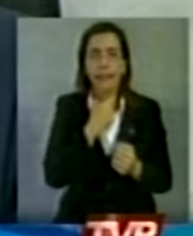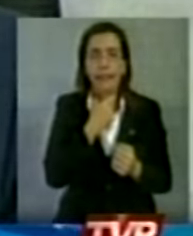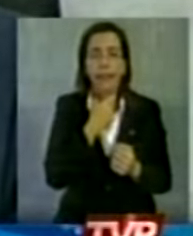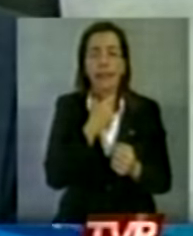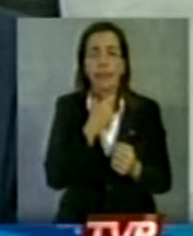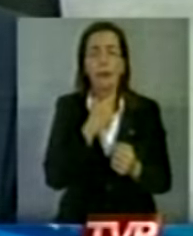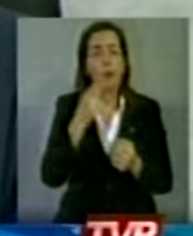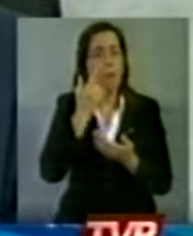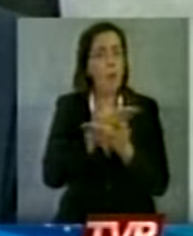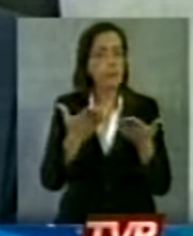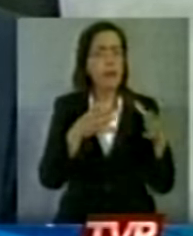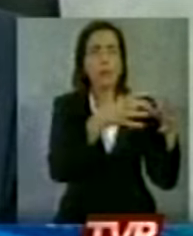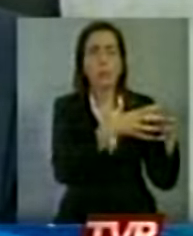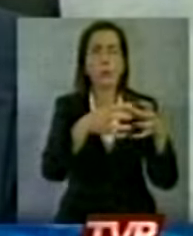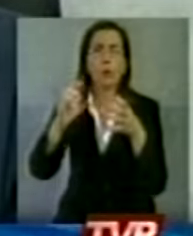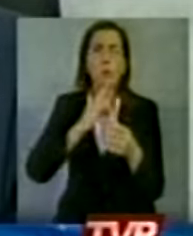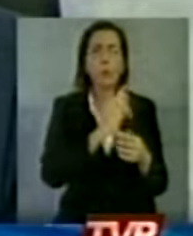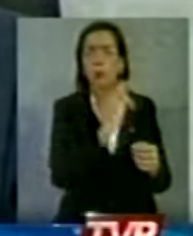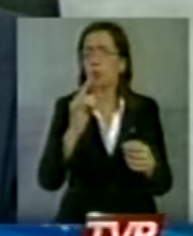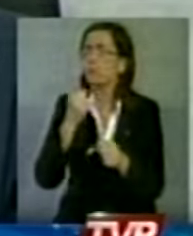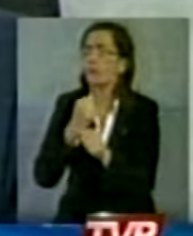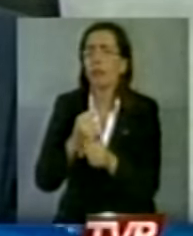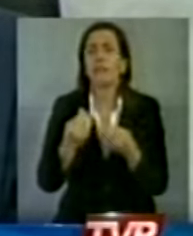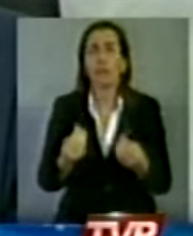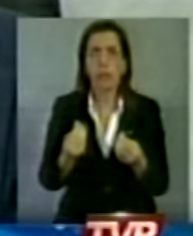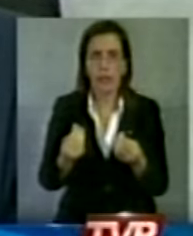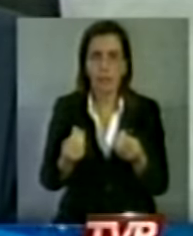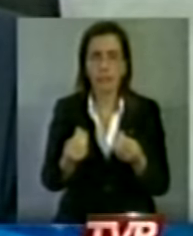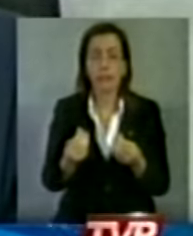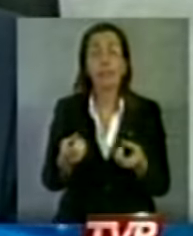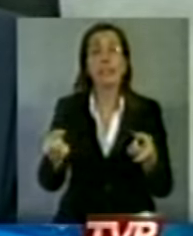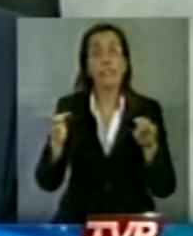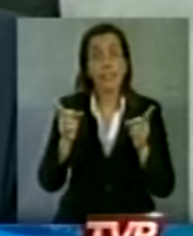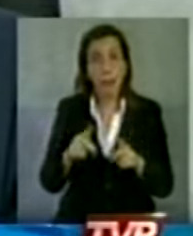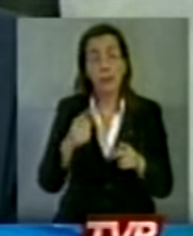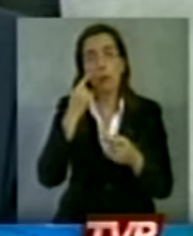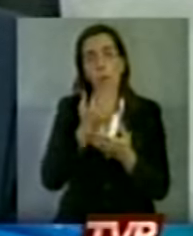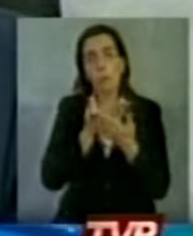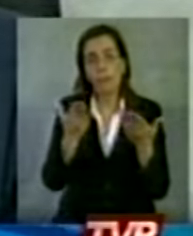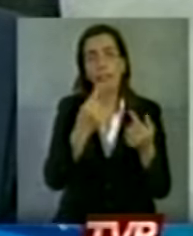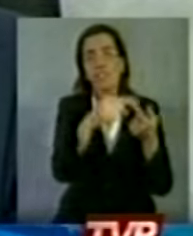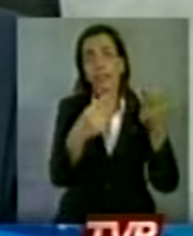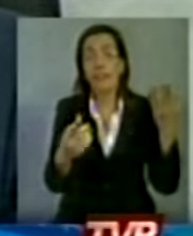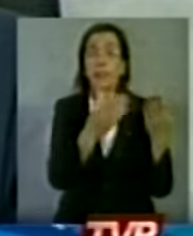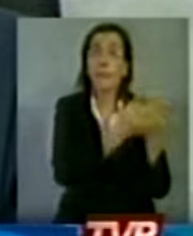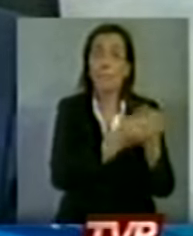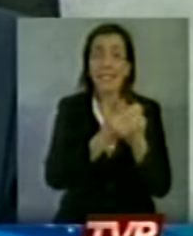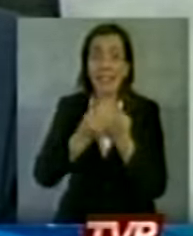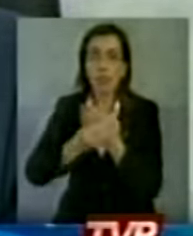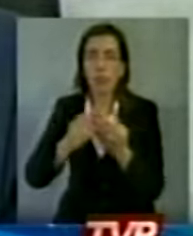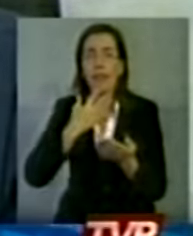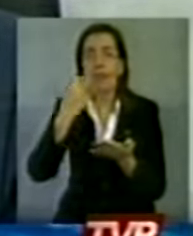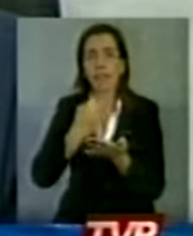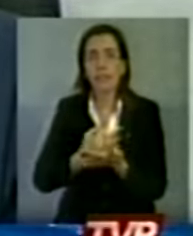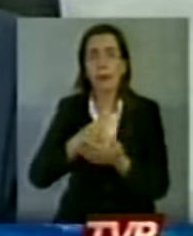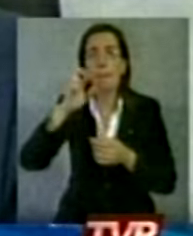las respectivas áreas de gobierno. A partir de ello, inmediatamente, los ministerios podrán definir sus propios planes